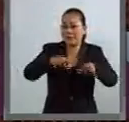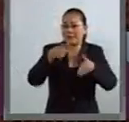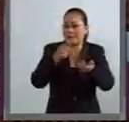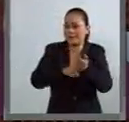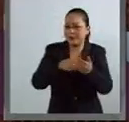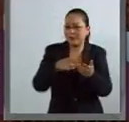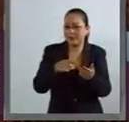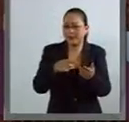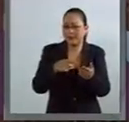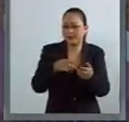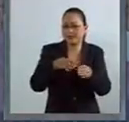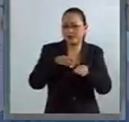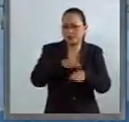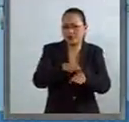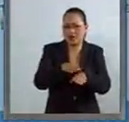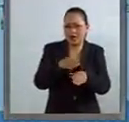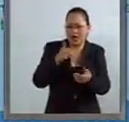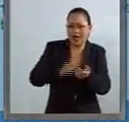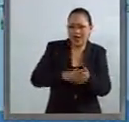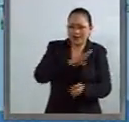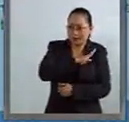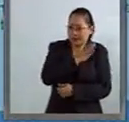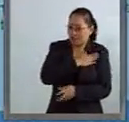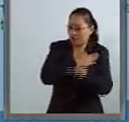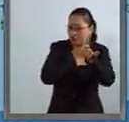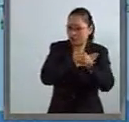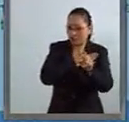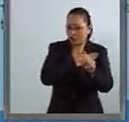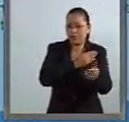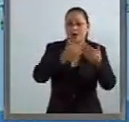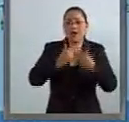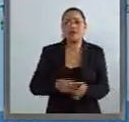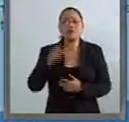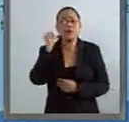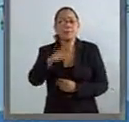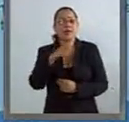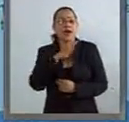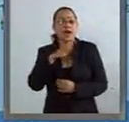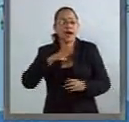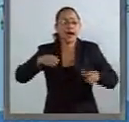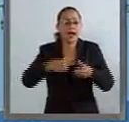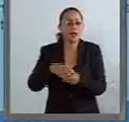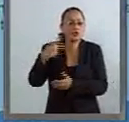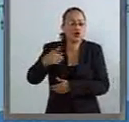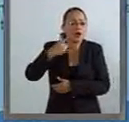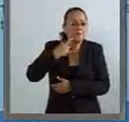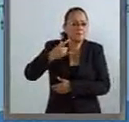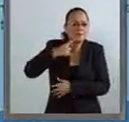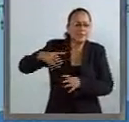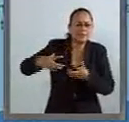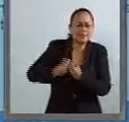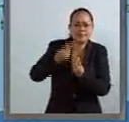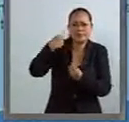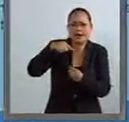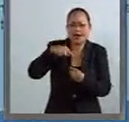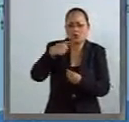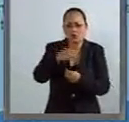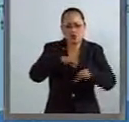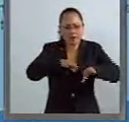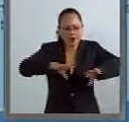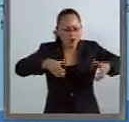hacen en castellano, es decir, ellos también hacen este esfuerzo de acercar el